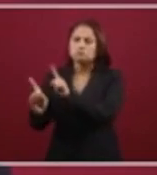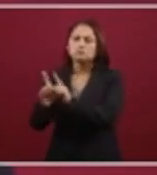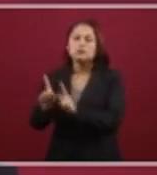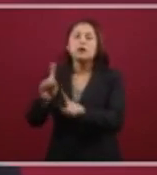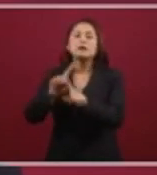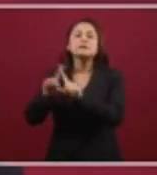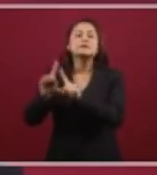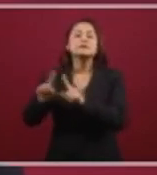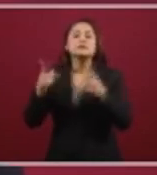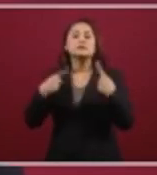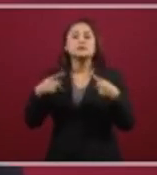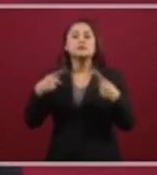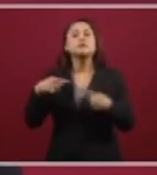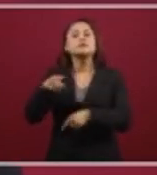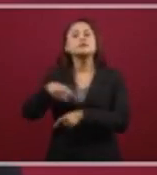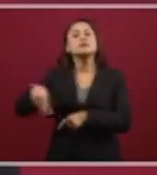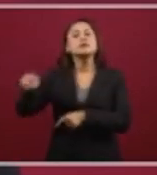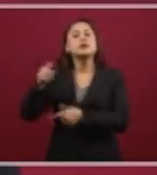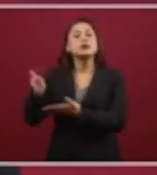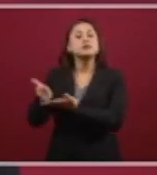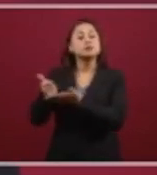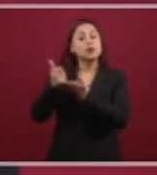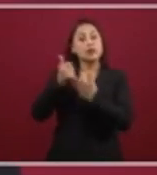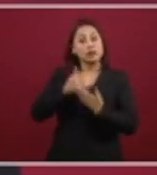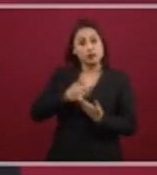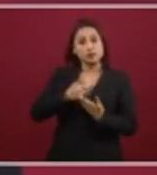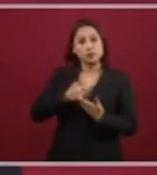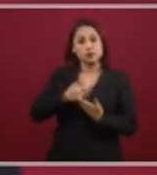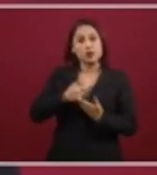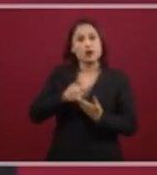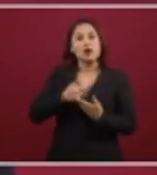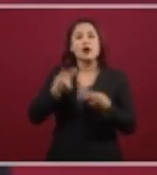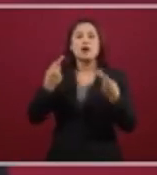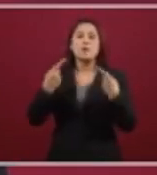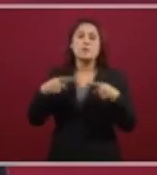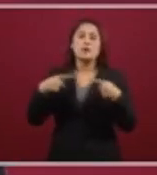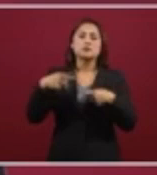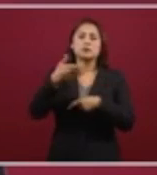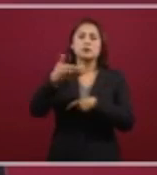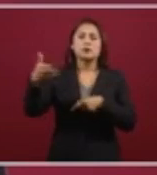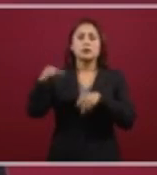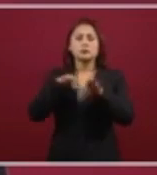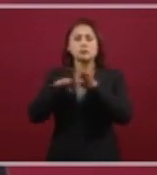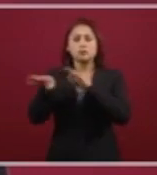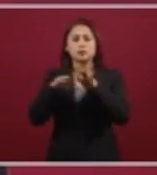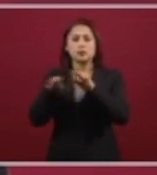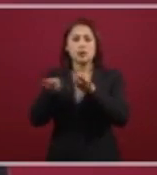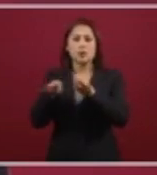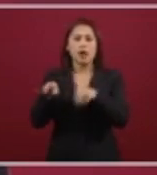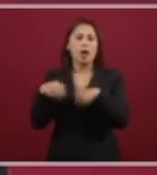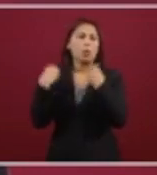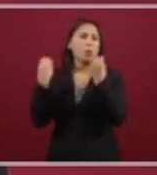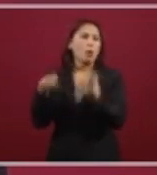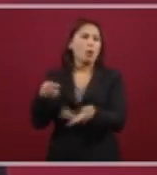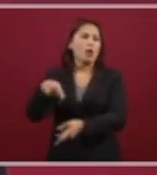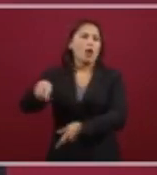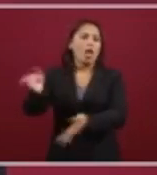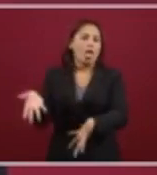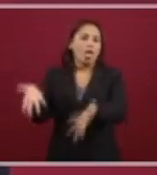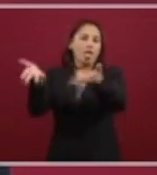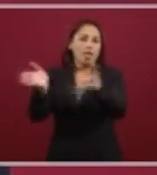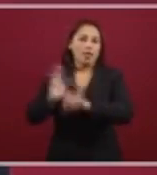que están acompañándonos precisamente para no dejar a los productores simplemente ahora sí